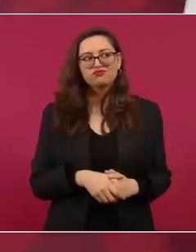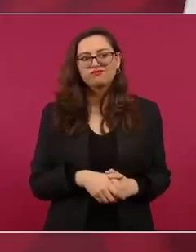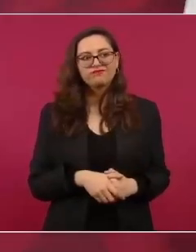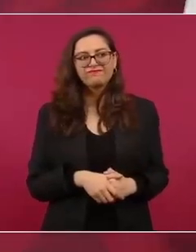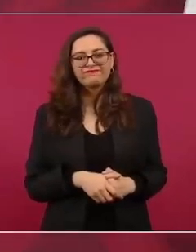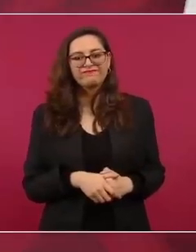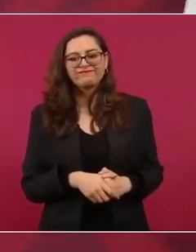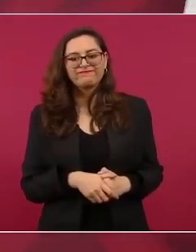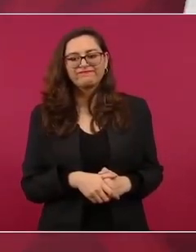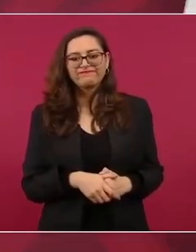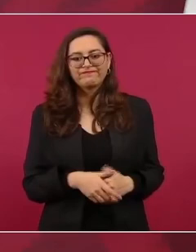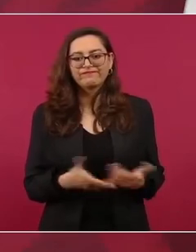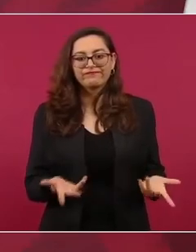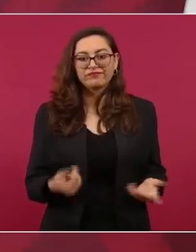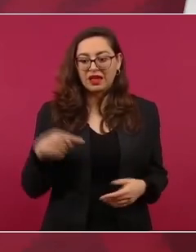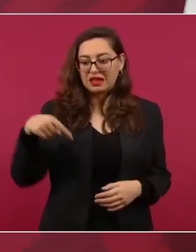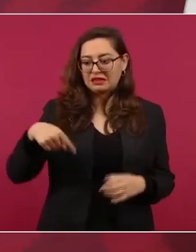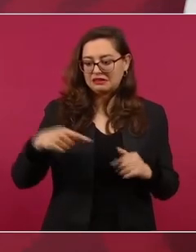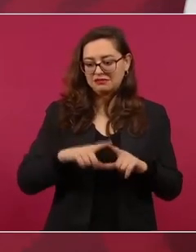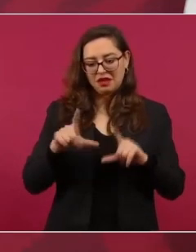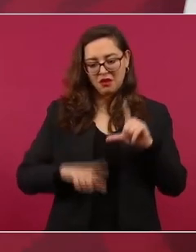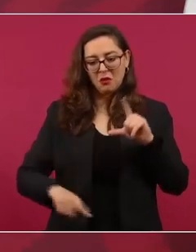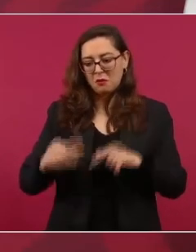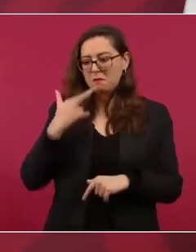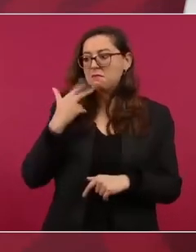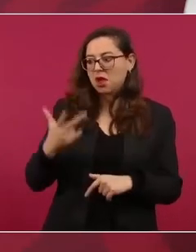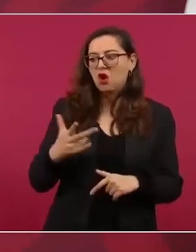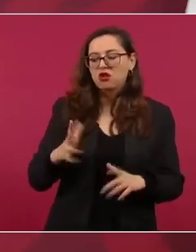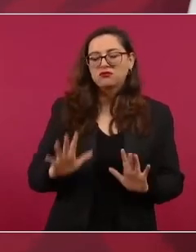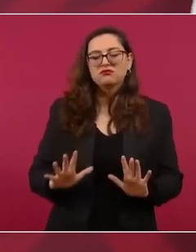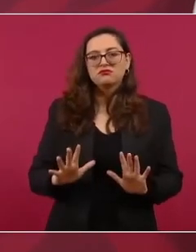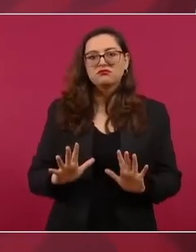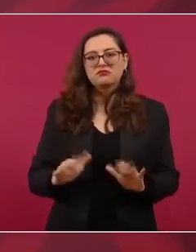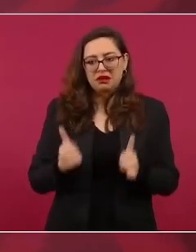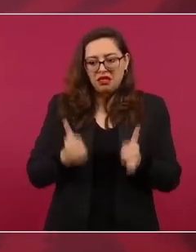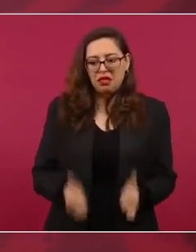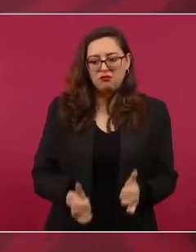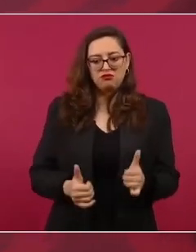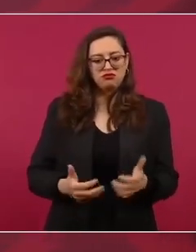Y aquí ya cuesta trabajo conseguir